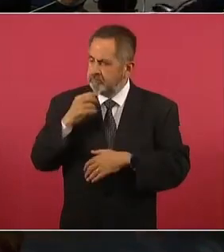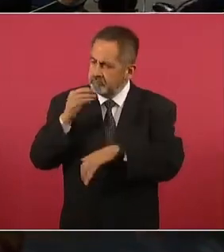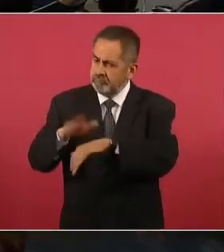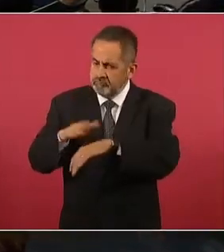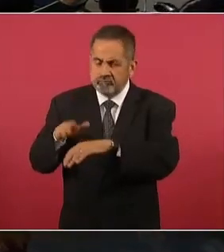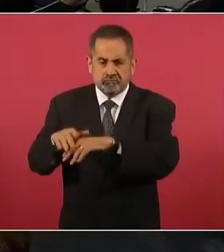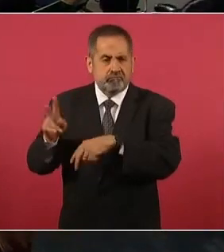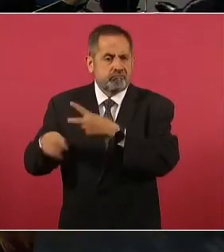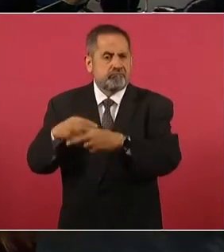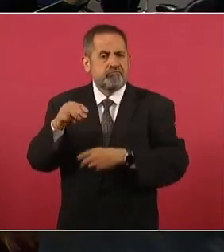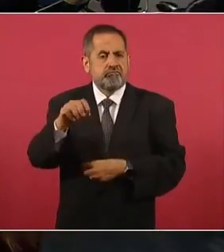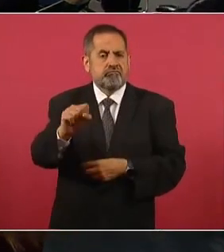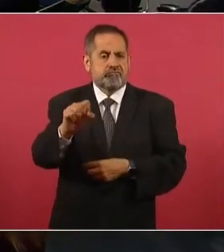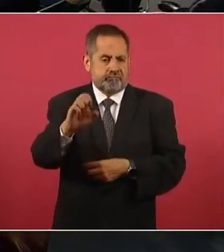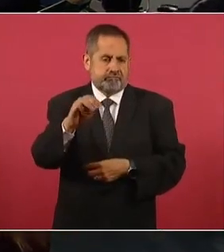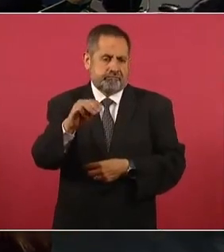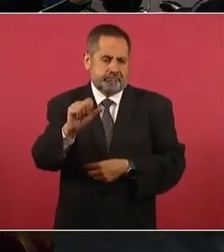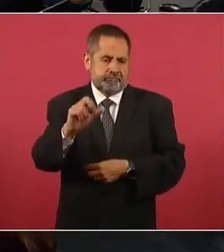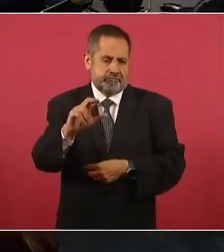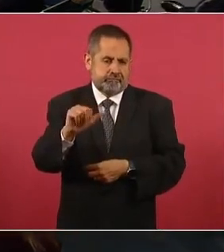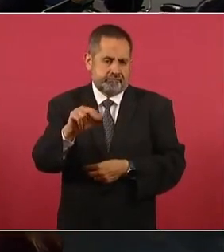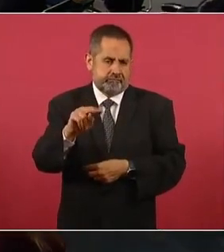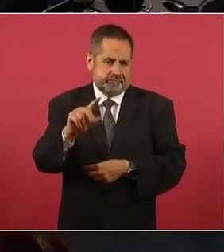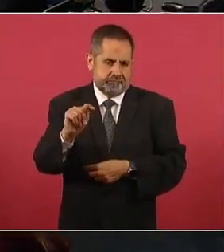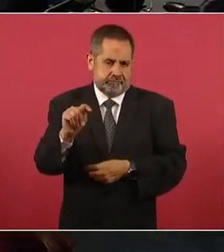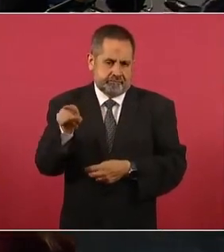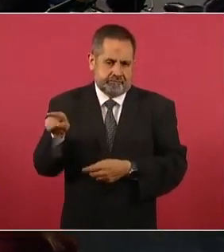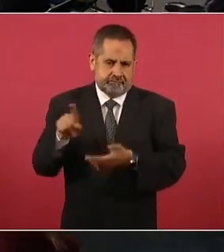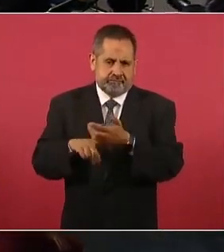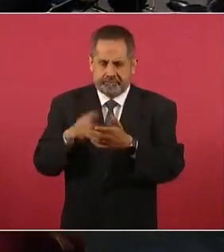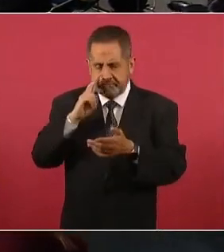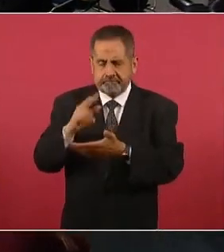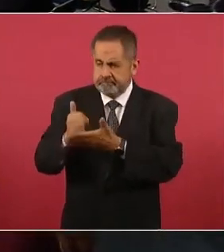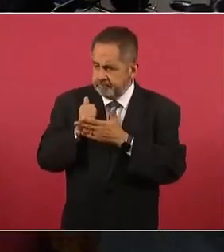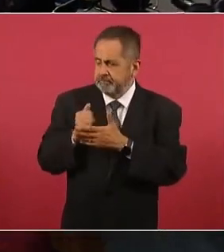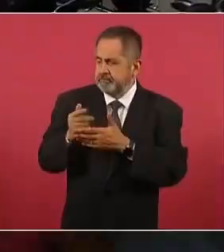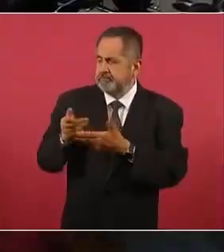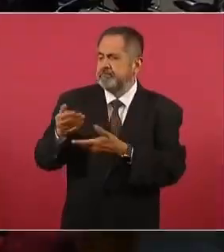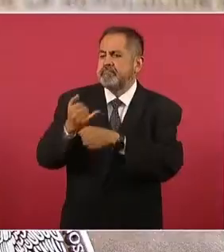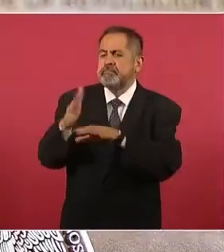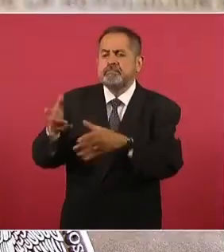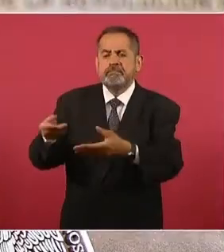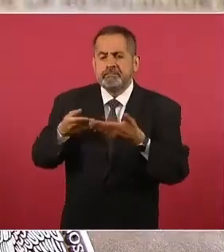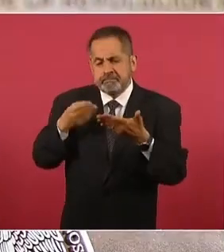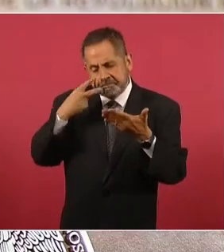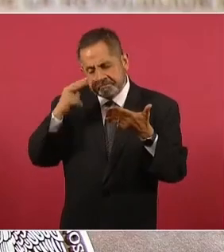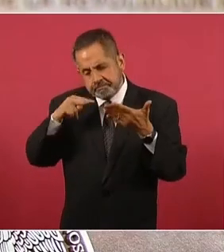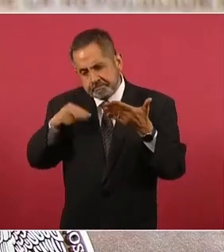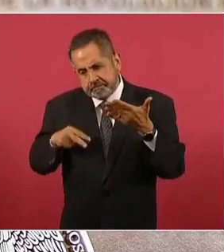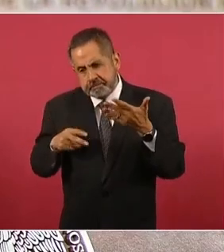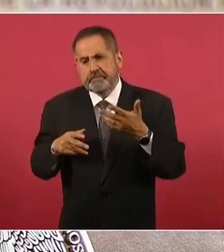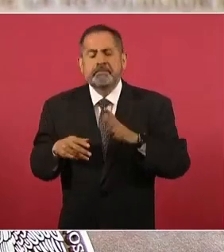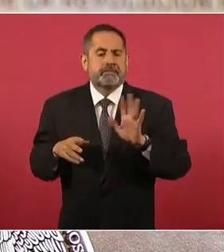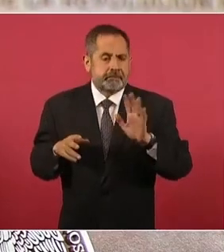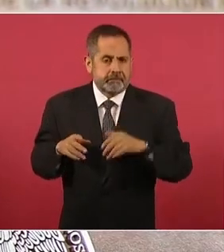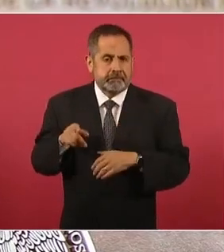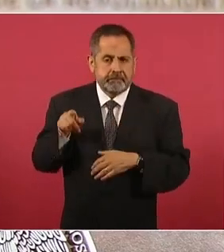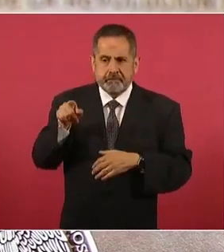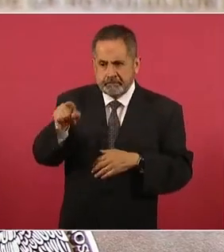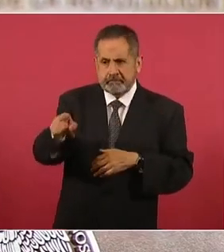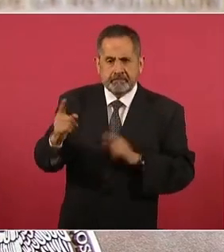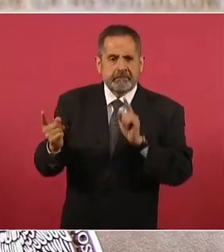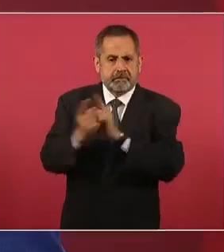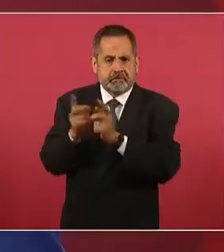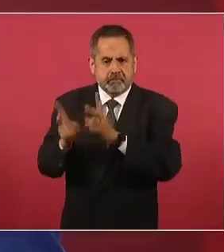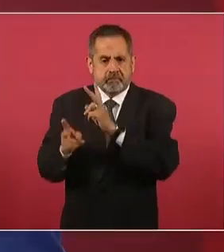de Semarnat que nos ayude y nos presente un informe y puede atender